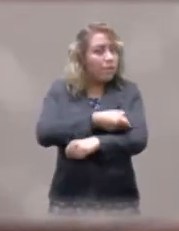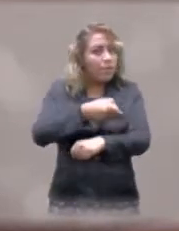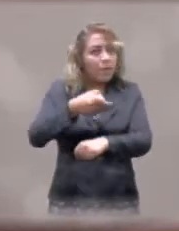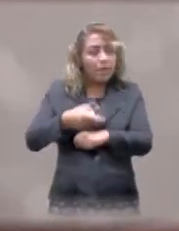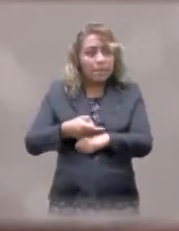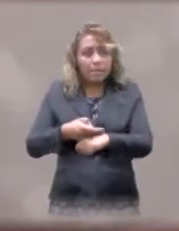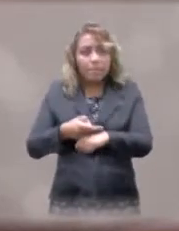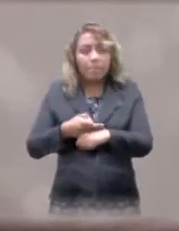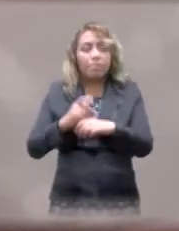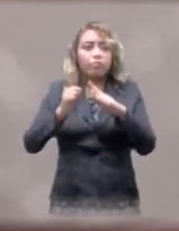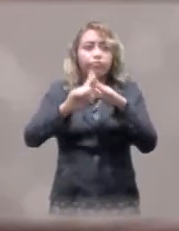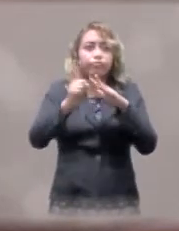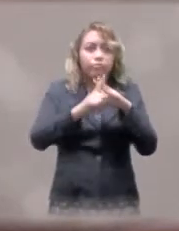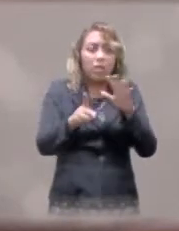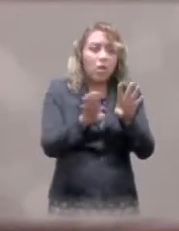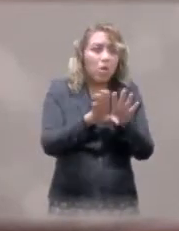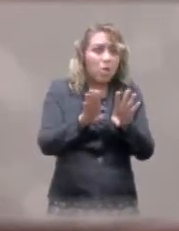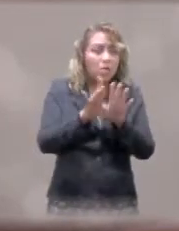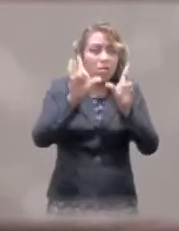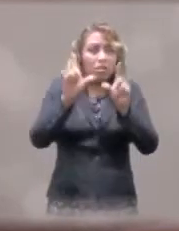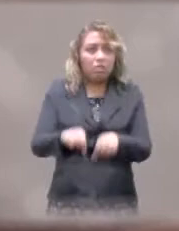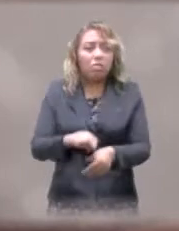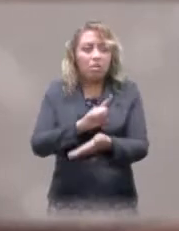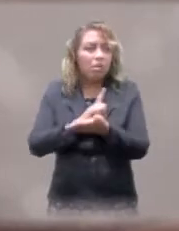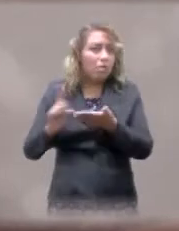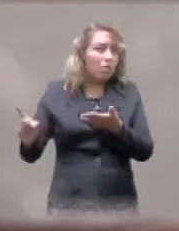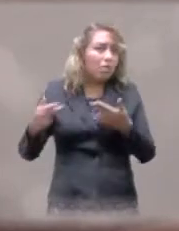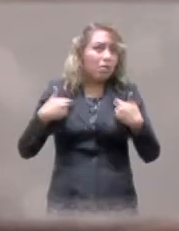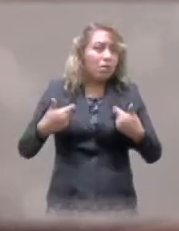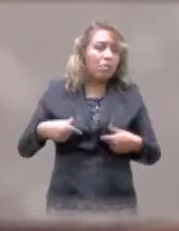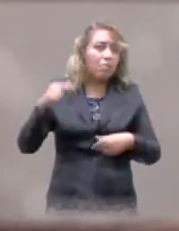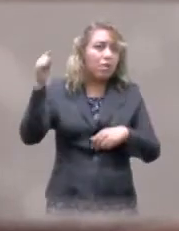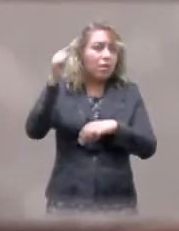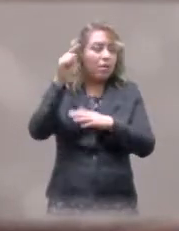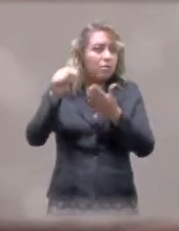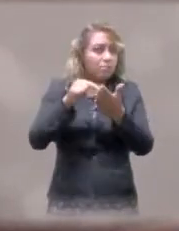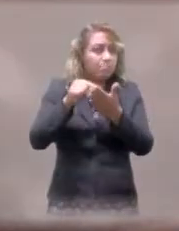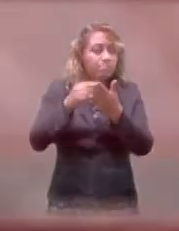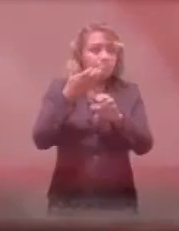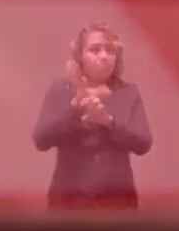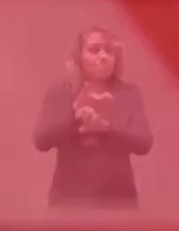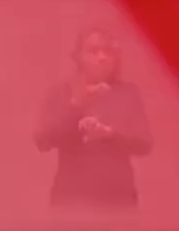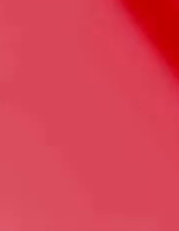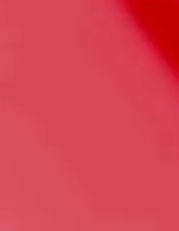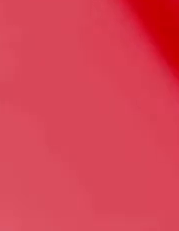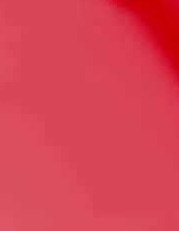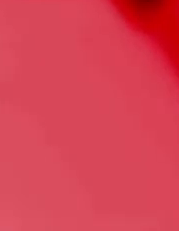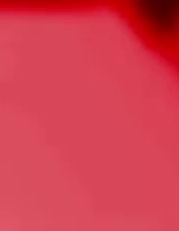frente a las crisis de derechos humanos que enfrentan en los Estados Unidos de América.